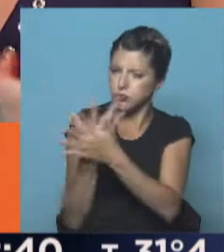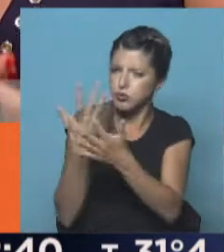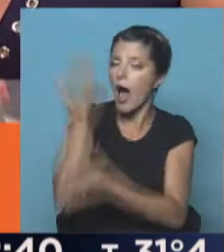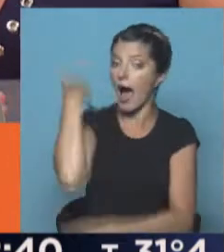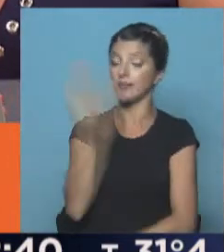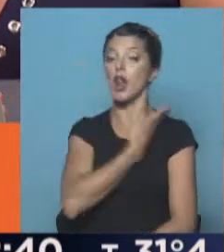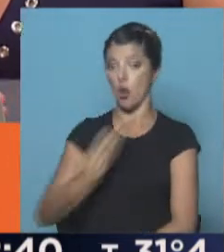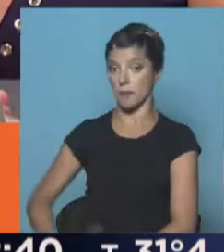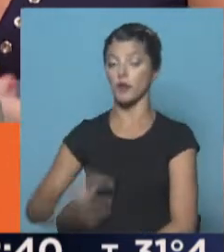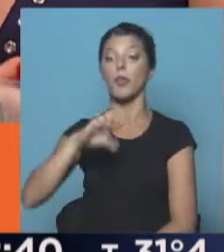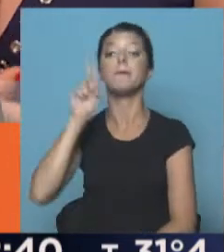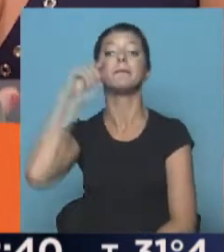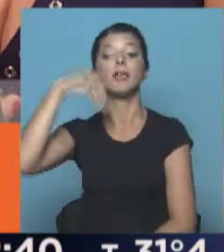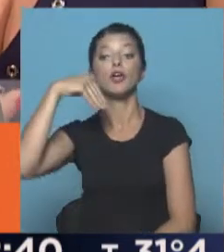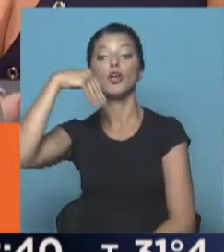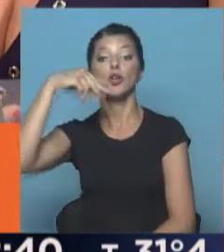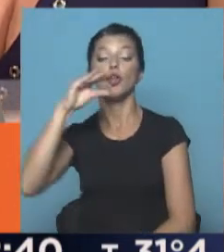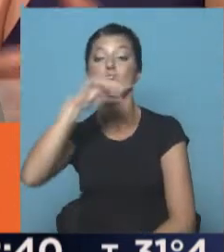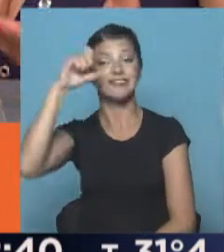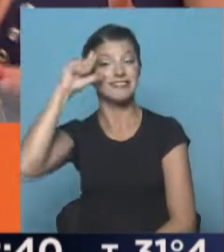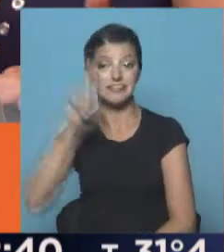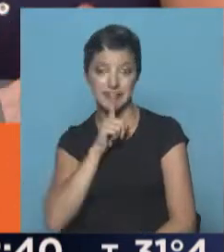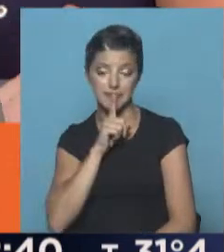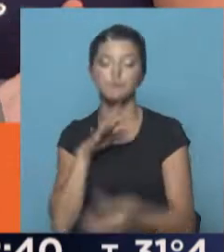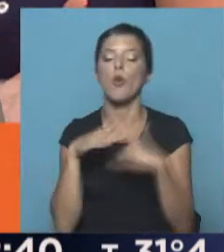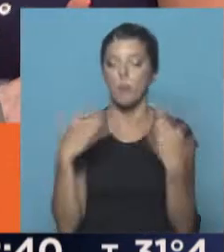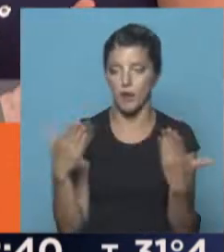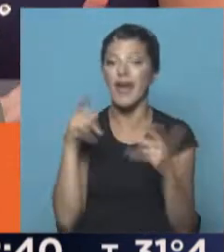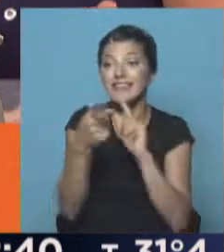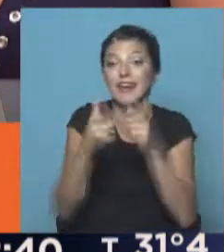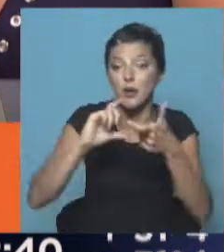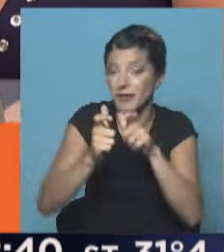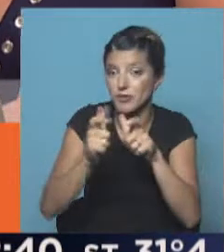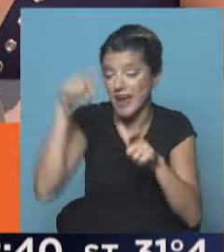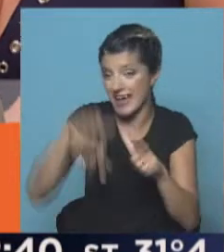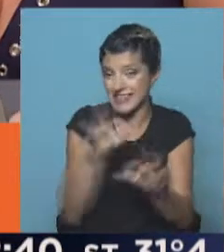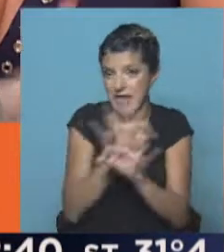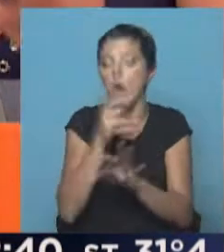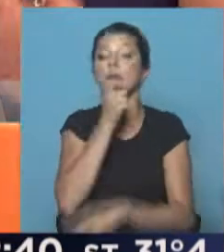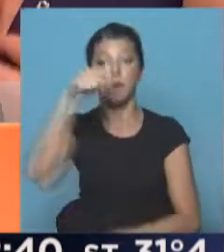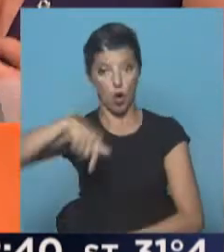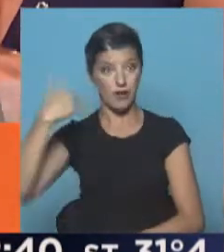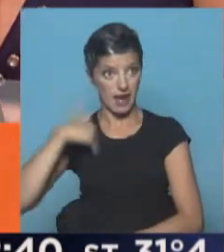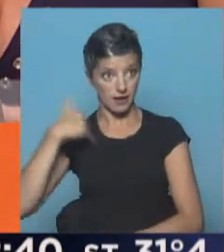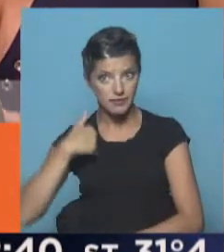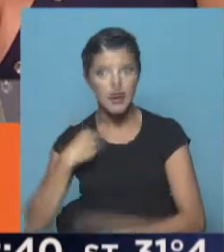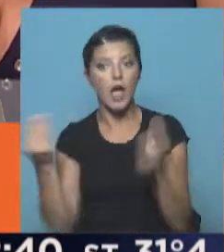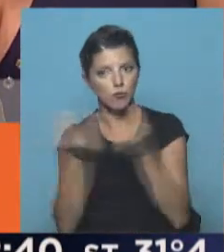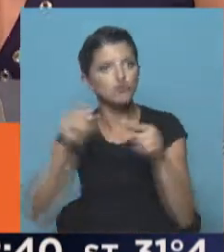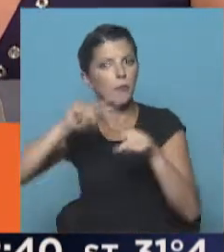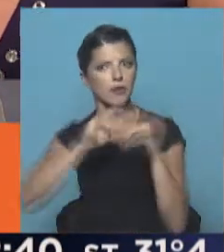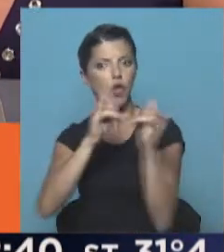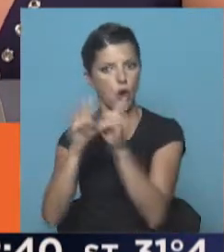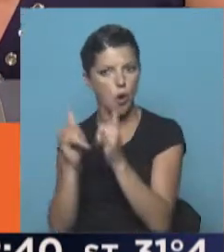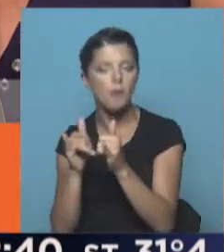que se esperaba en chile no ha funcionado como ha funcionado por ejemplo en la argentina que hay una clase dirigente muy joven que ellos miran hacia este